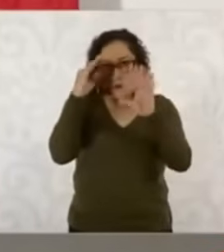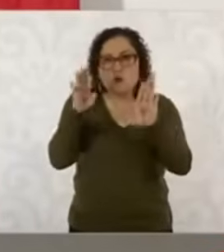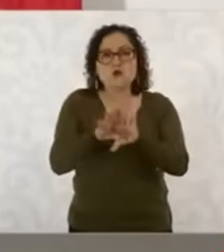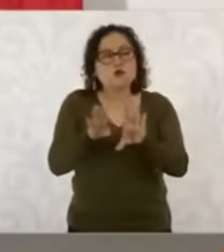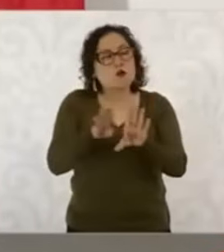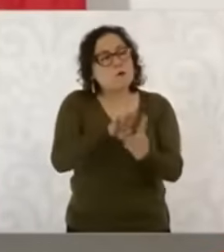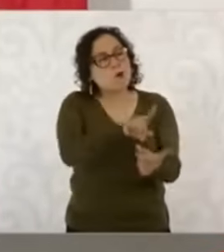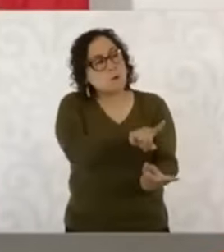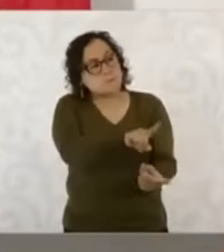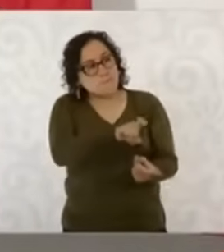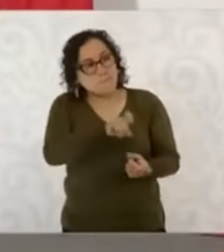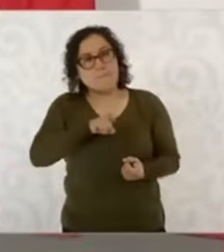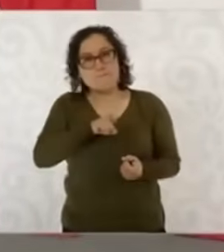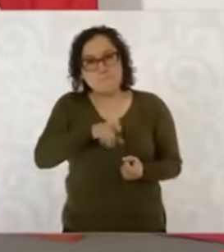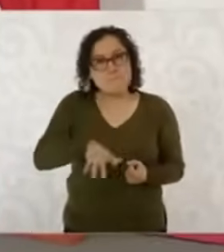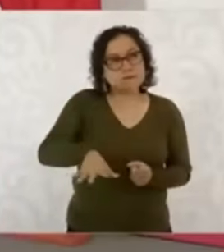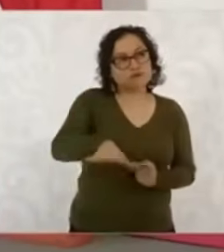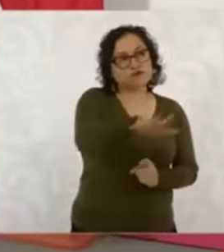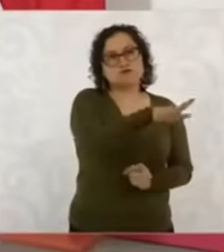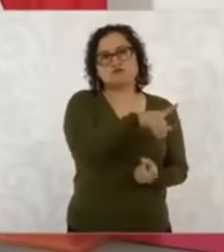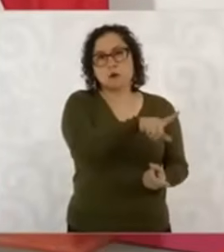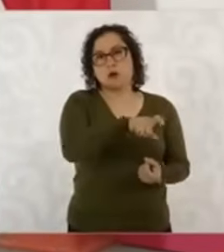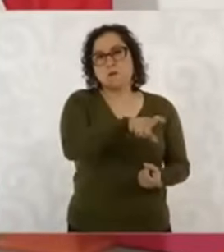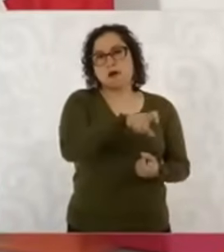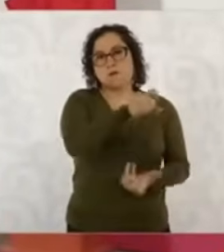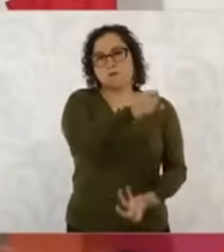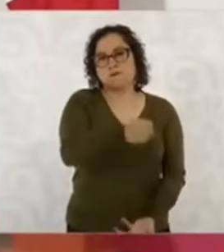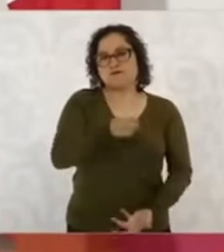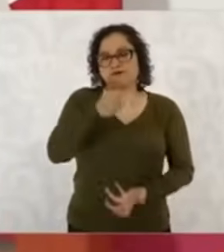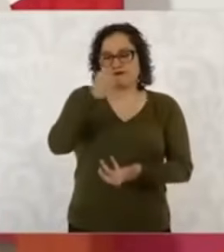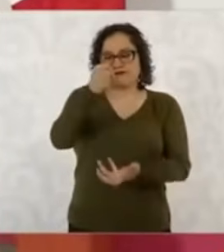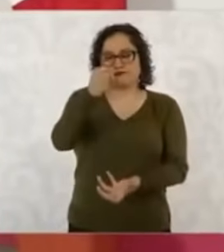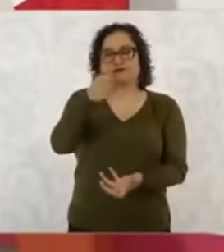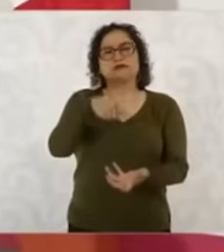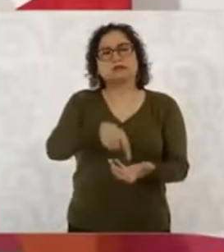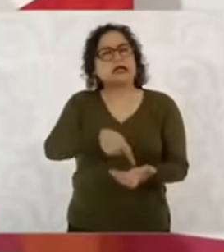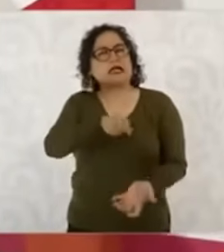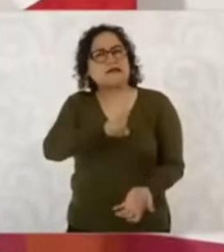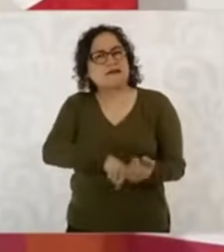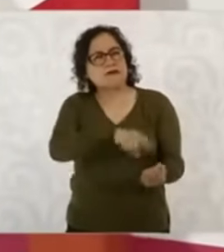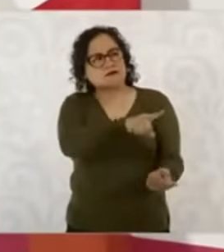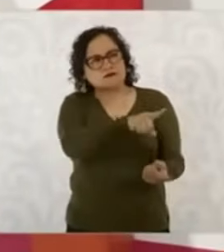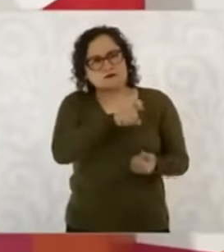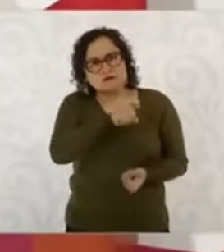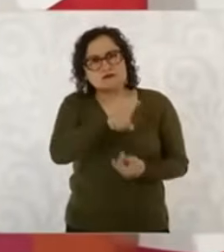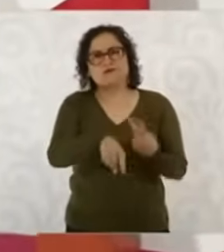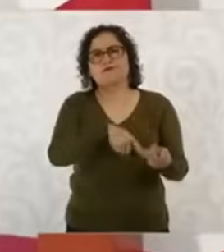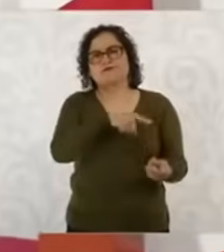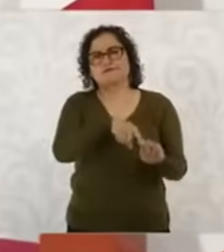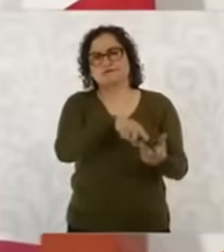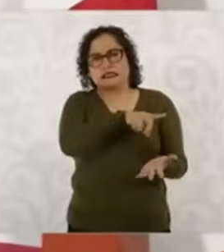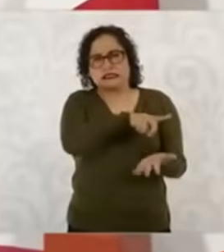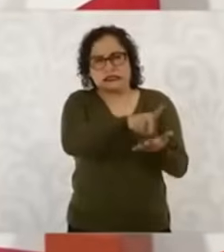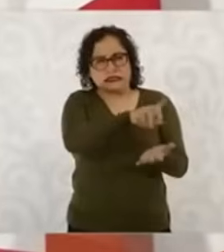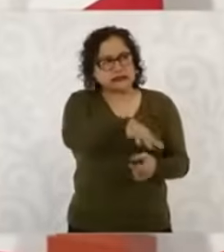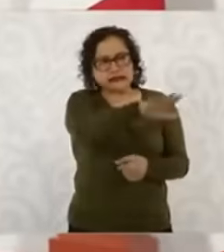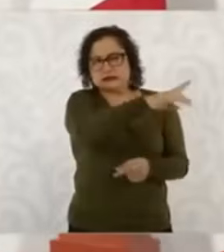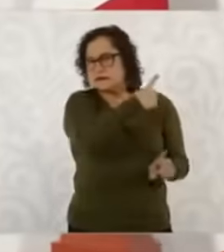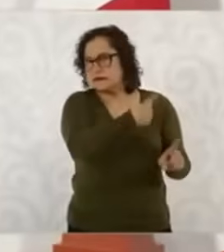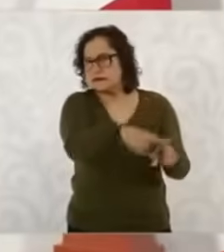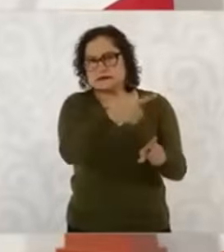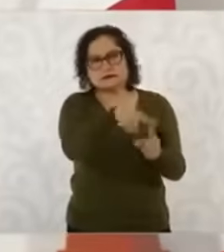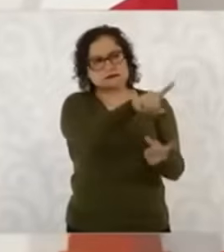las arcas públicas producto de impuestos y derechos que pagan los mexicanos, y